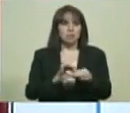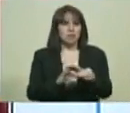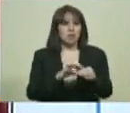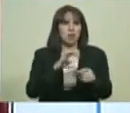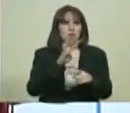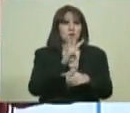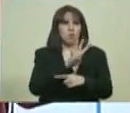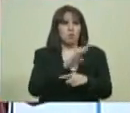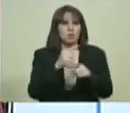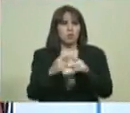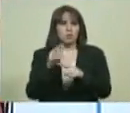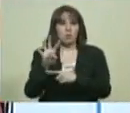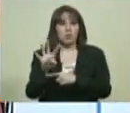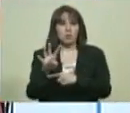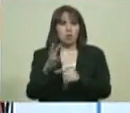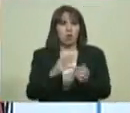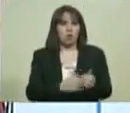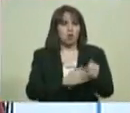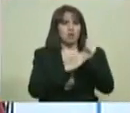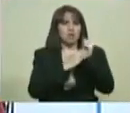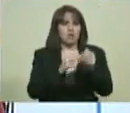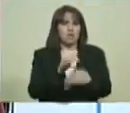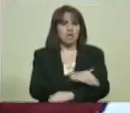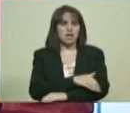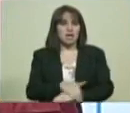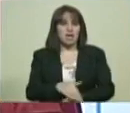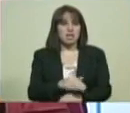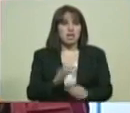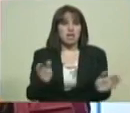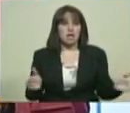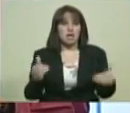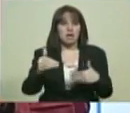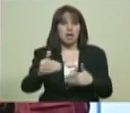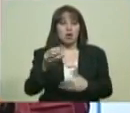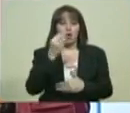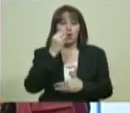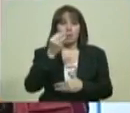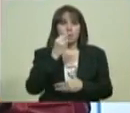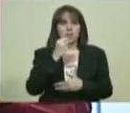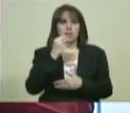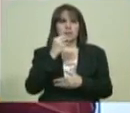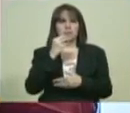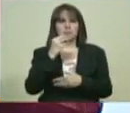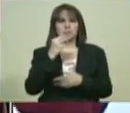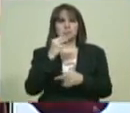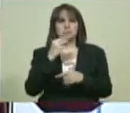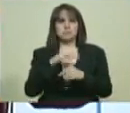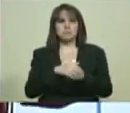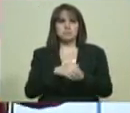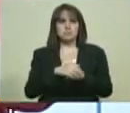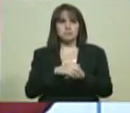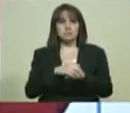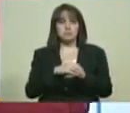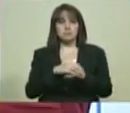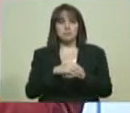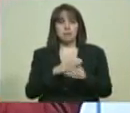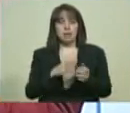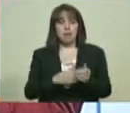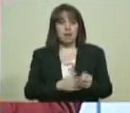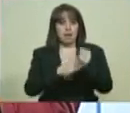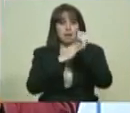4x4. Los líderes de calle, de los CLAP, ¿verdad? Los líderes de las grandes misiones y